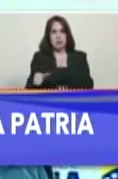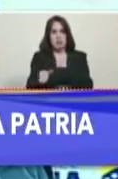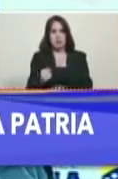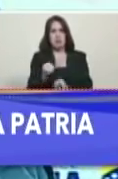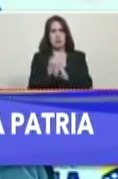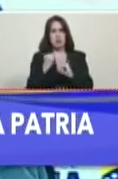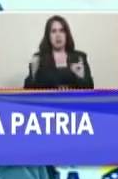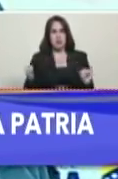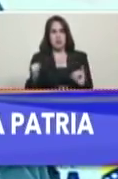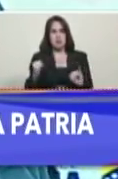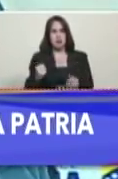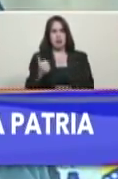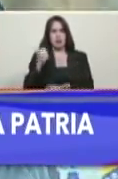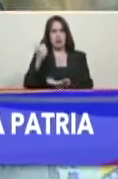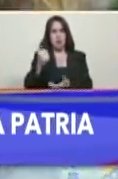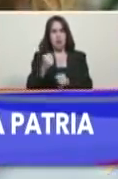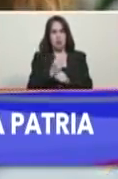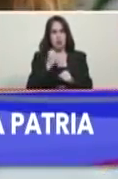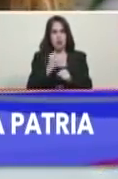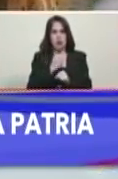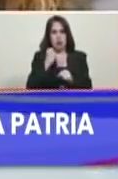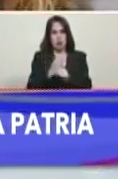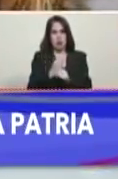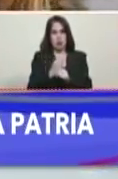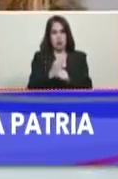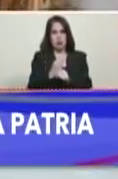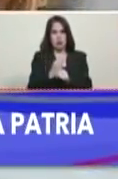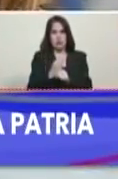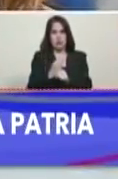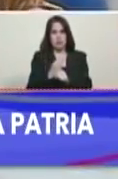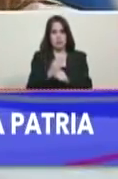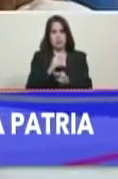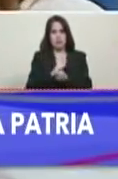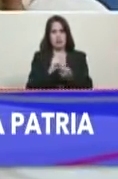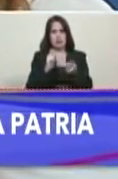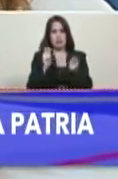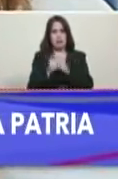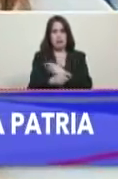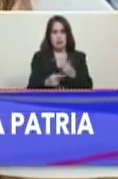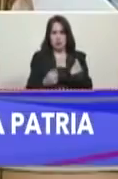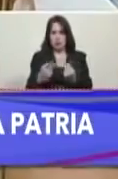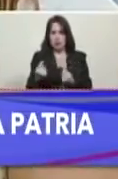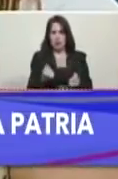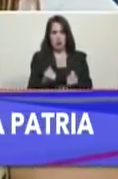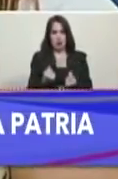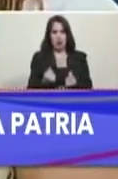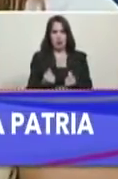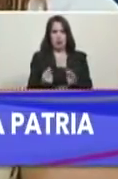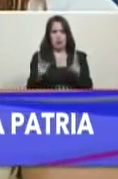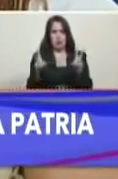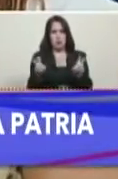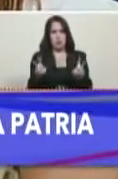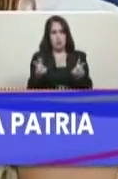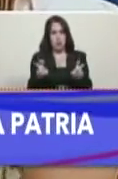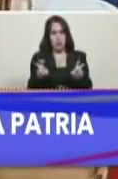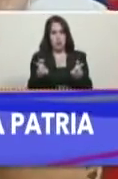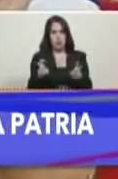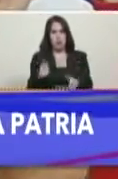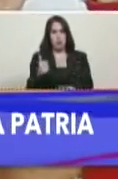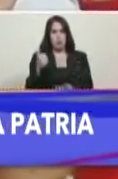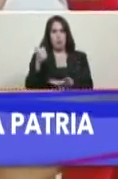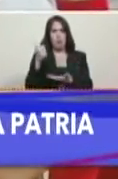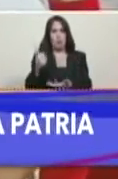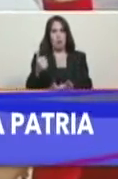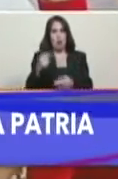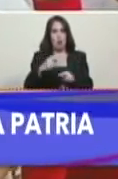Independencia, el bono de los trabajadores, el bono de la reconvención, entre otros, monetaria. el bono del niño